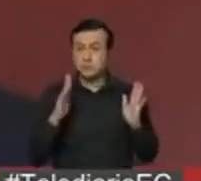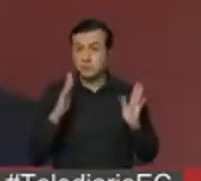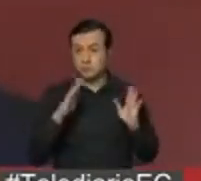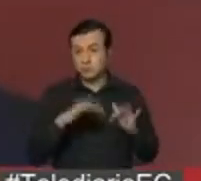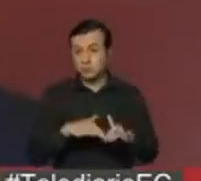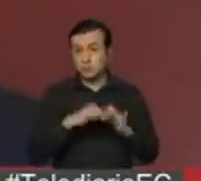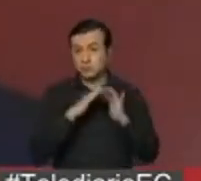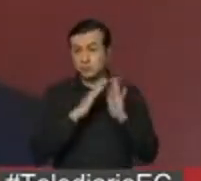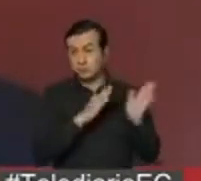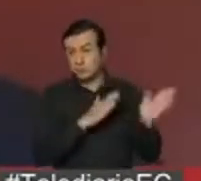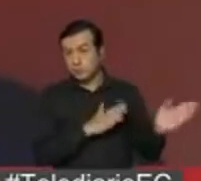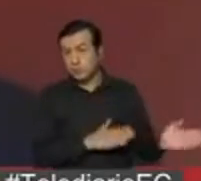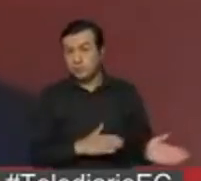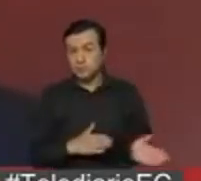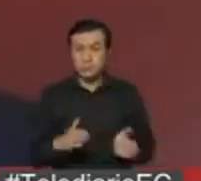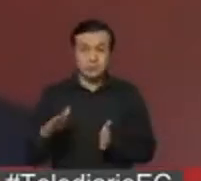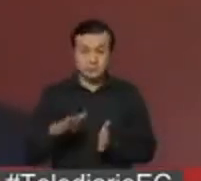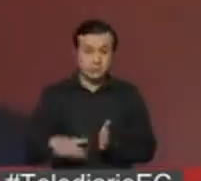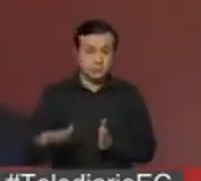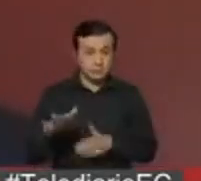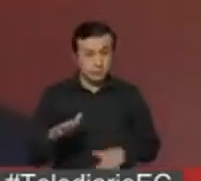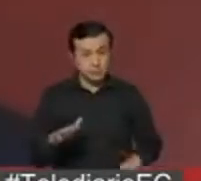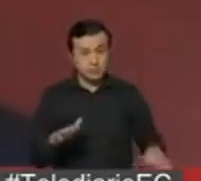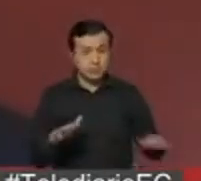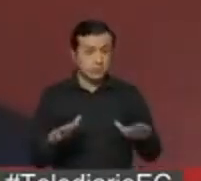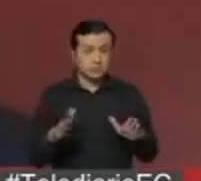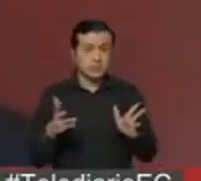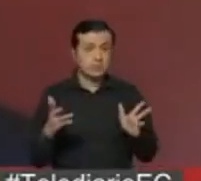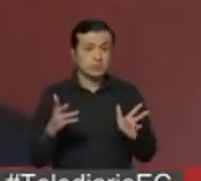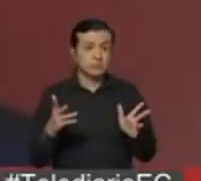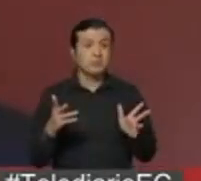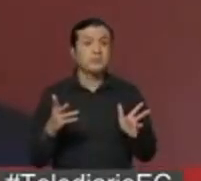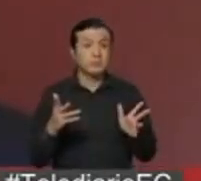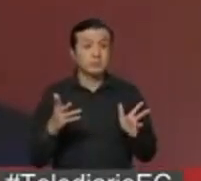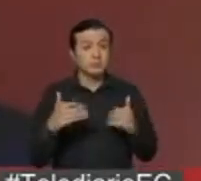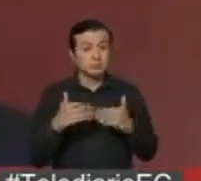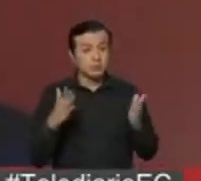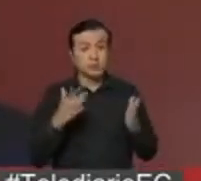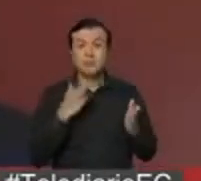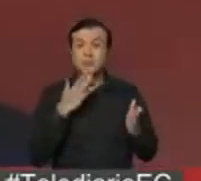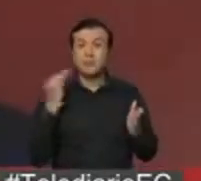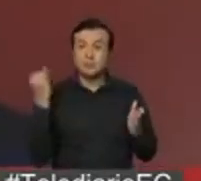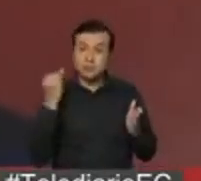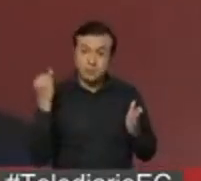reactivando los cantones, se vayan eliminando las restricciones, se vayan pasando a verde